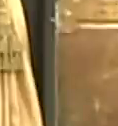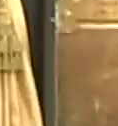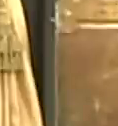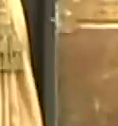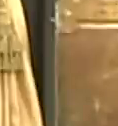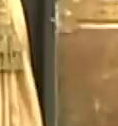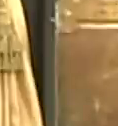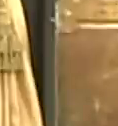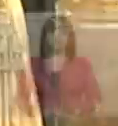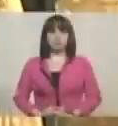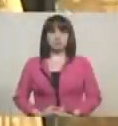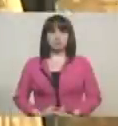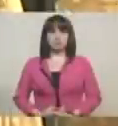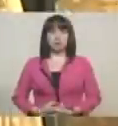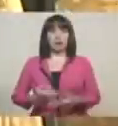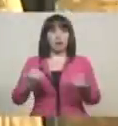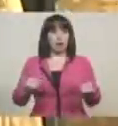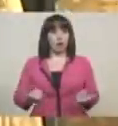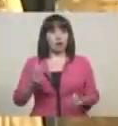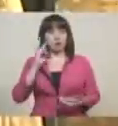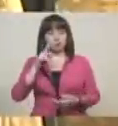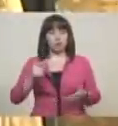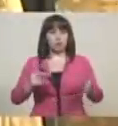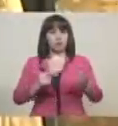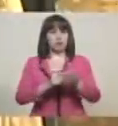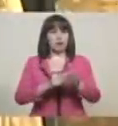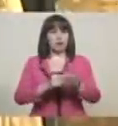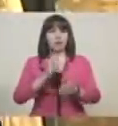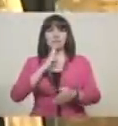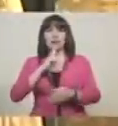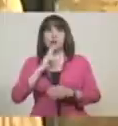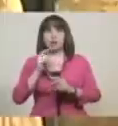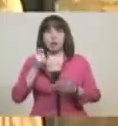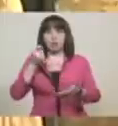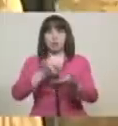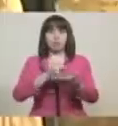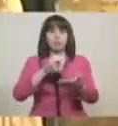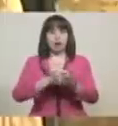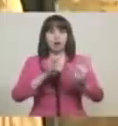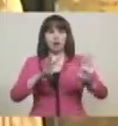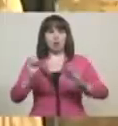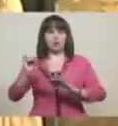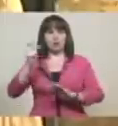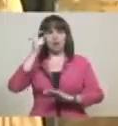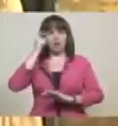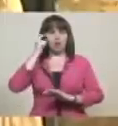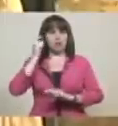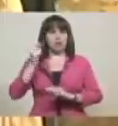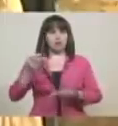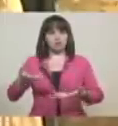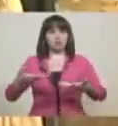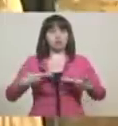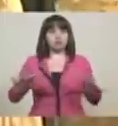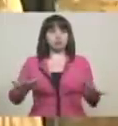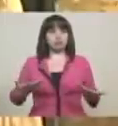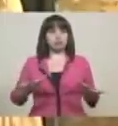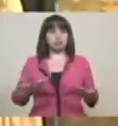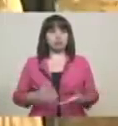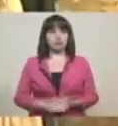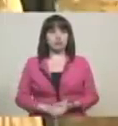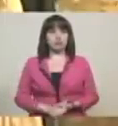un pendrive. Se mete el pendrive al banco, ¡rum! 90 días lo asumo. No hay excusa,